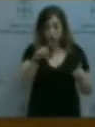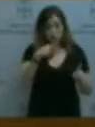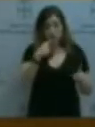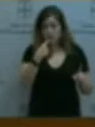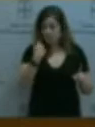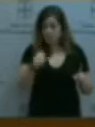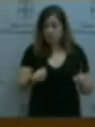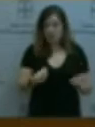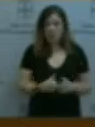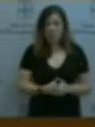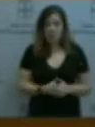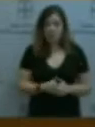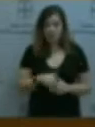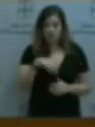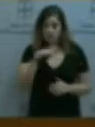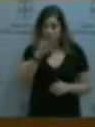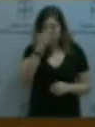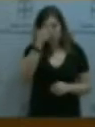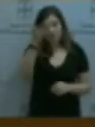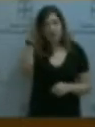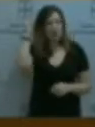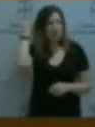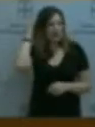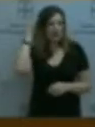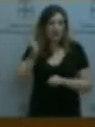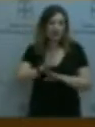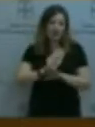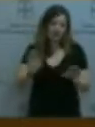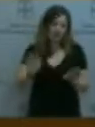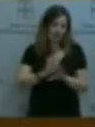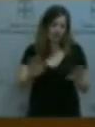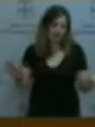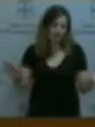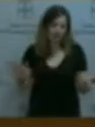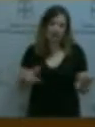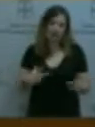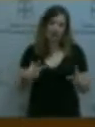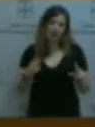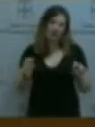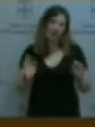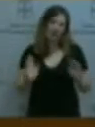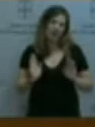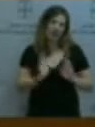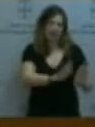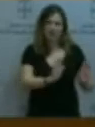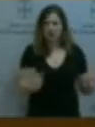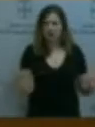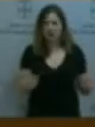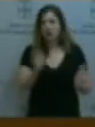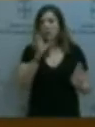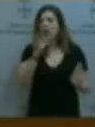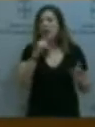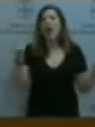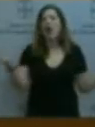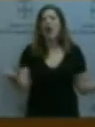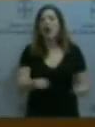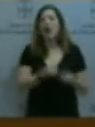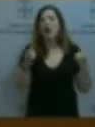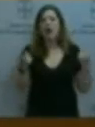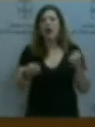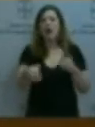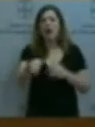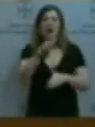hipocresías hay que empezar a dejarlas un poquitín de lado, y porque no estamos en campaña. No estamos en campaña, fíjense.